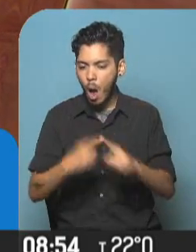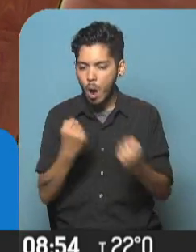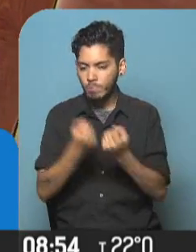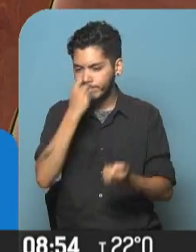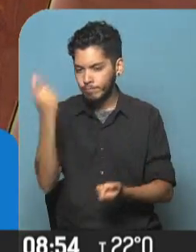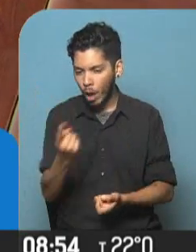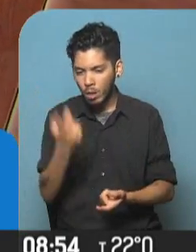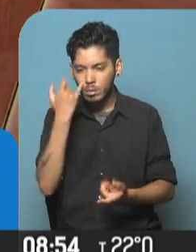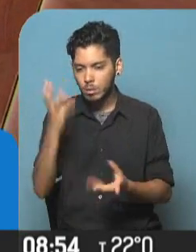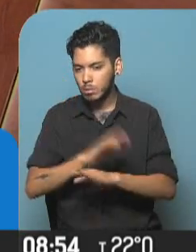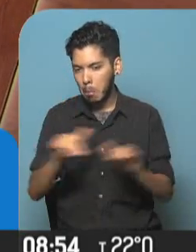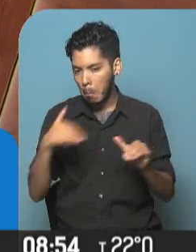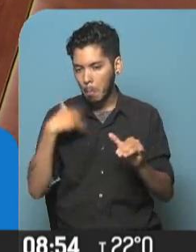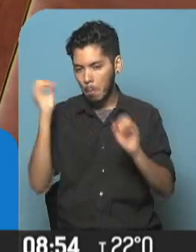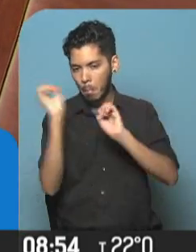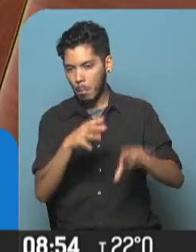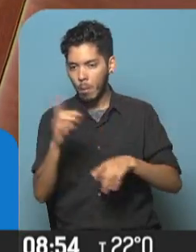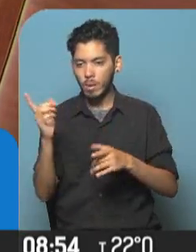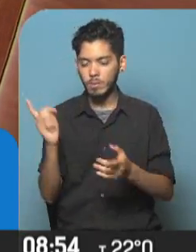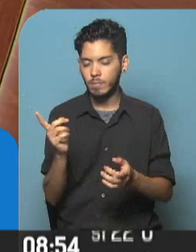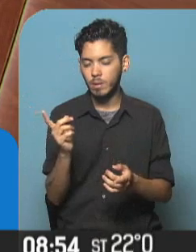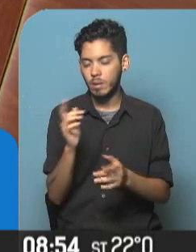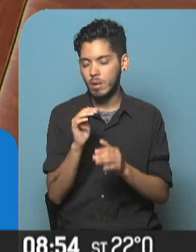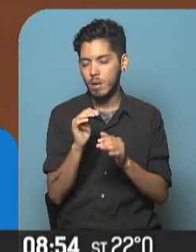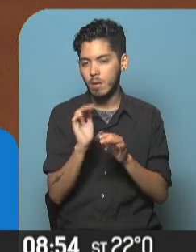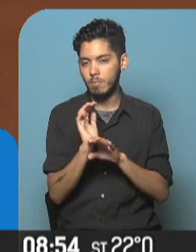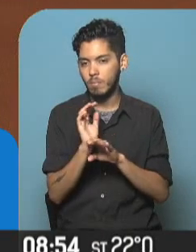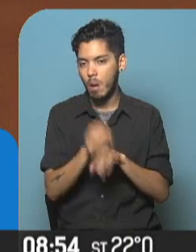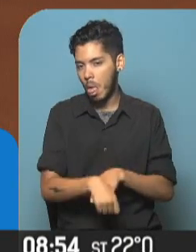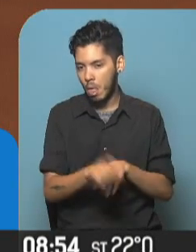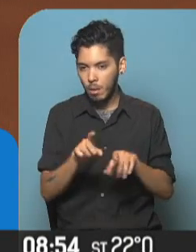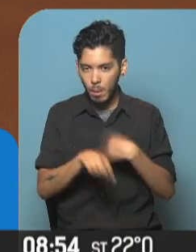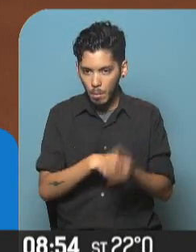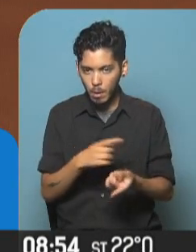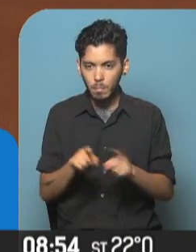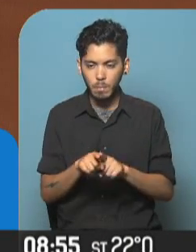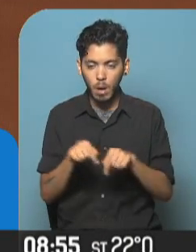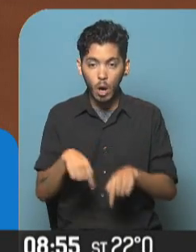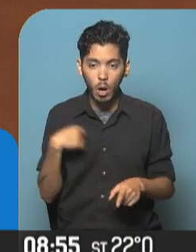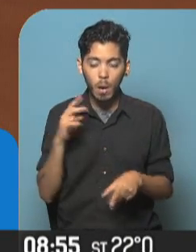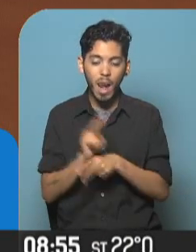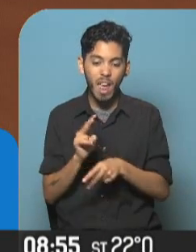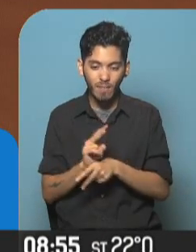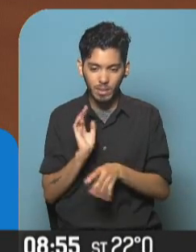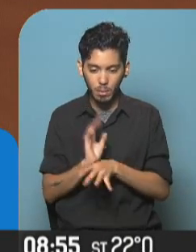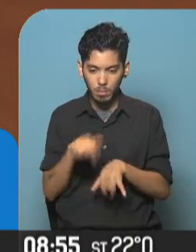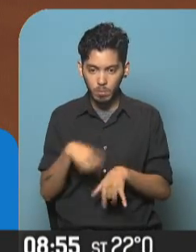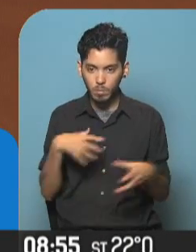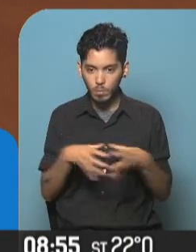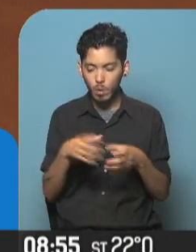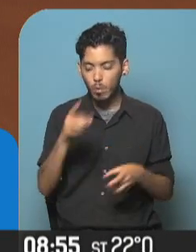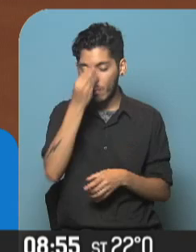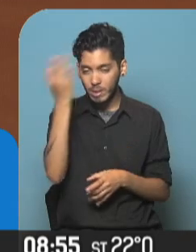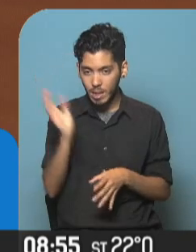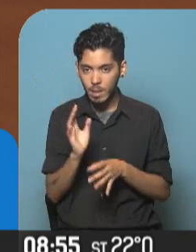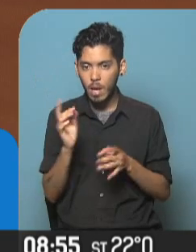y se soslaya entonces lo marcamos hoy lo ven al gobierno a la defensiva de lo que pueda generar la oposición desde el congreso